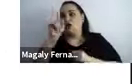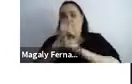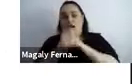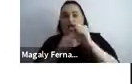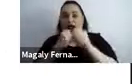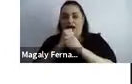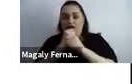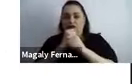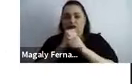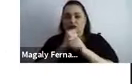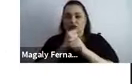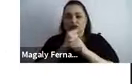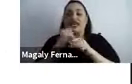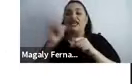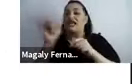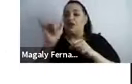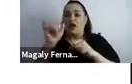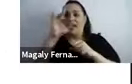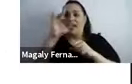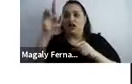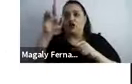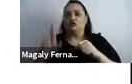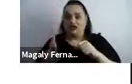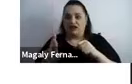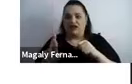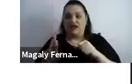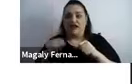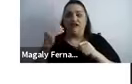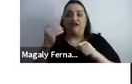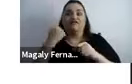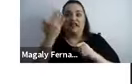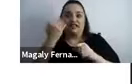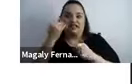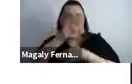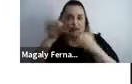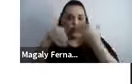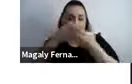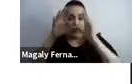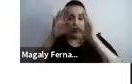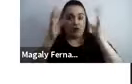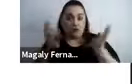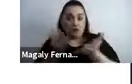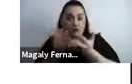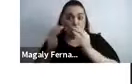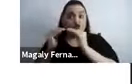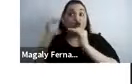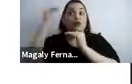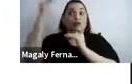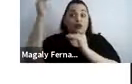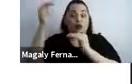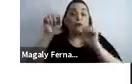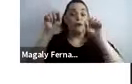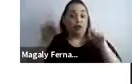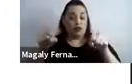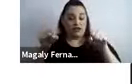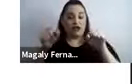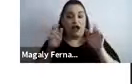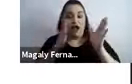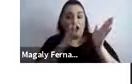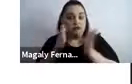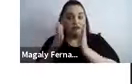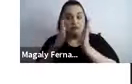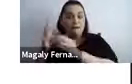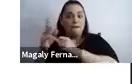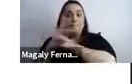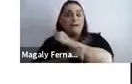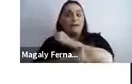ahora tiene Costa Rica, es factible para todo el mundo, y la superior podría acomodar a los países